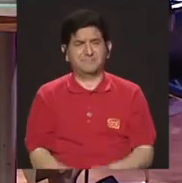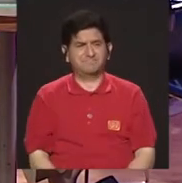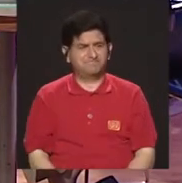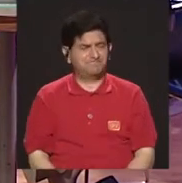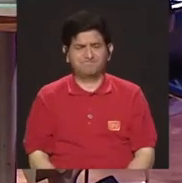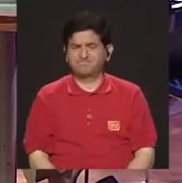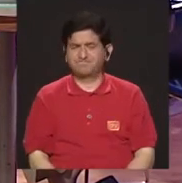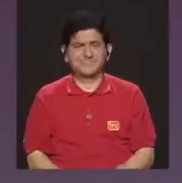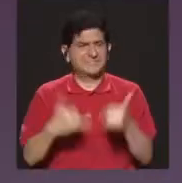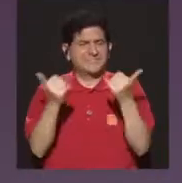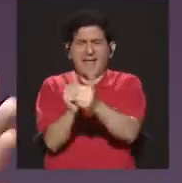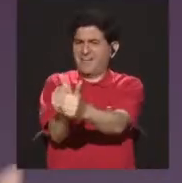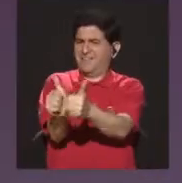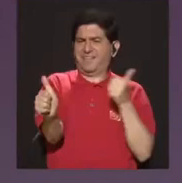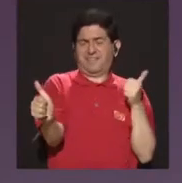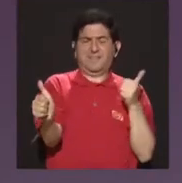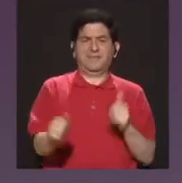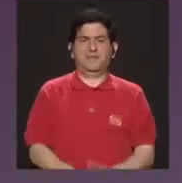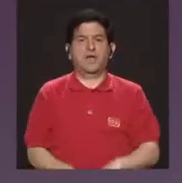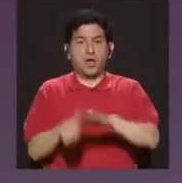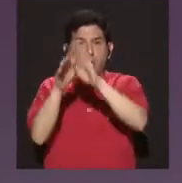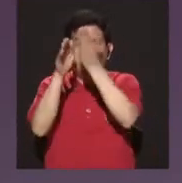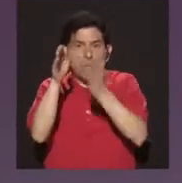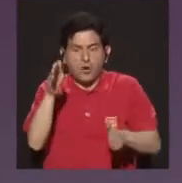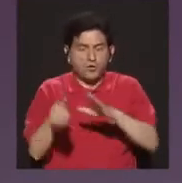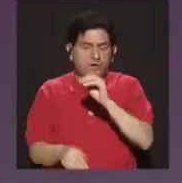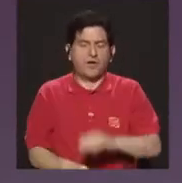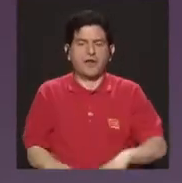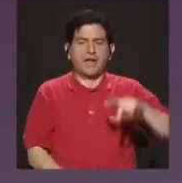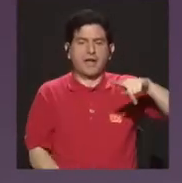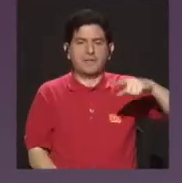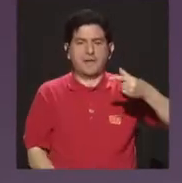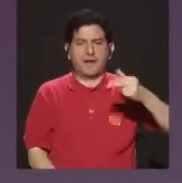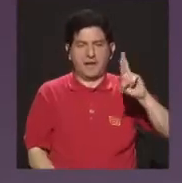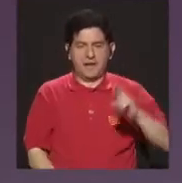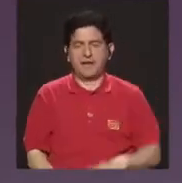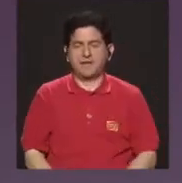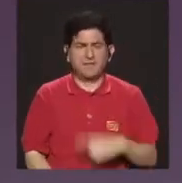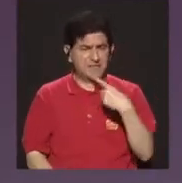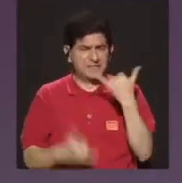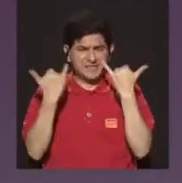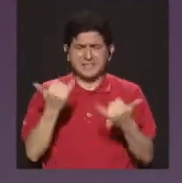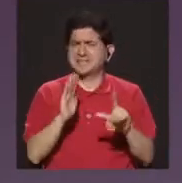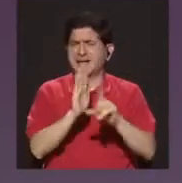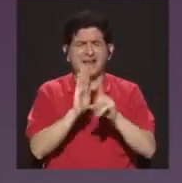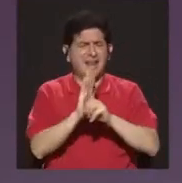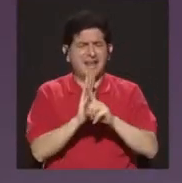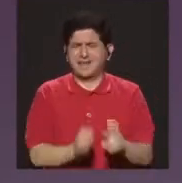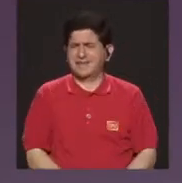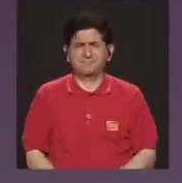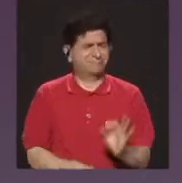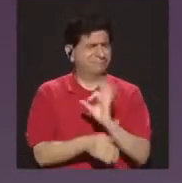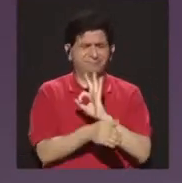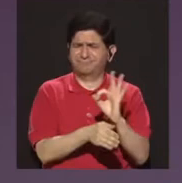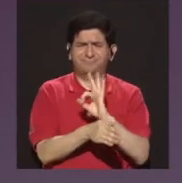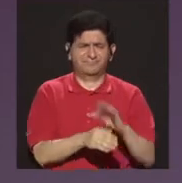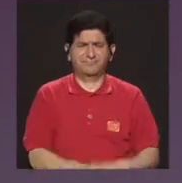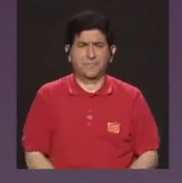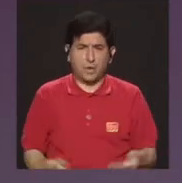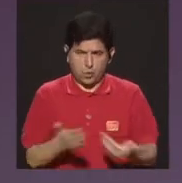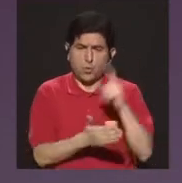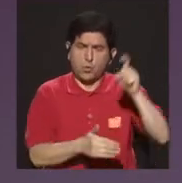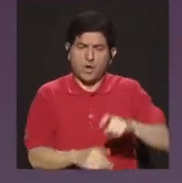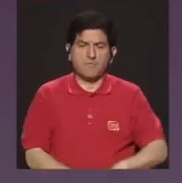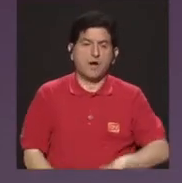desfasado que hasta la contraloría procuraduría han dicho esta legislación es obsoleta es insuficiente y hay que hacer una nueva por otra parte un nuevo